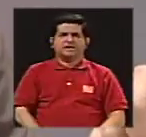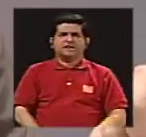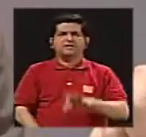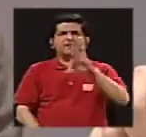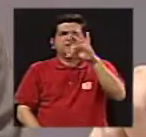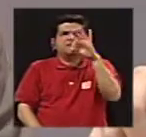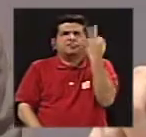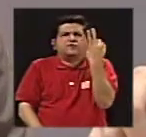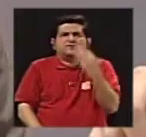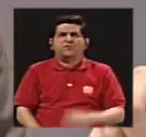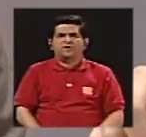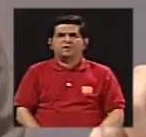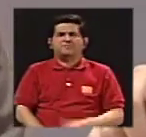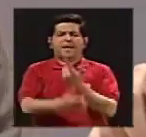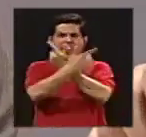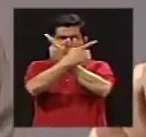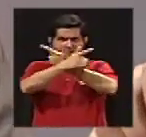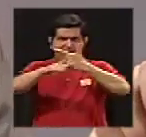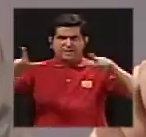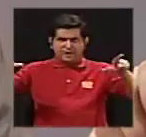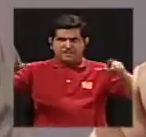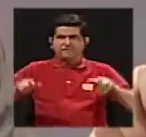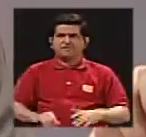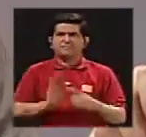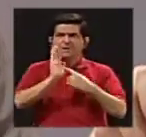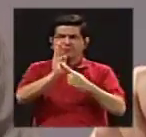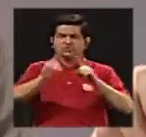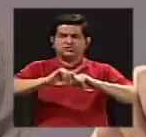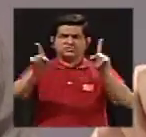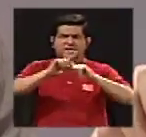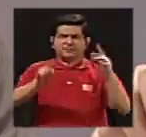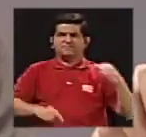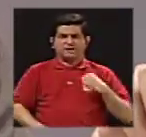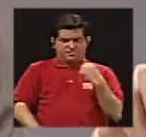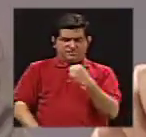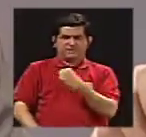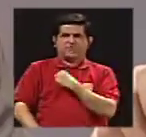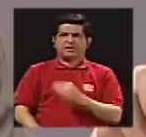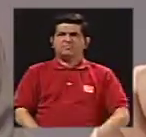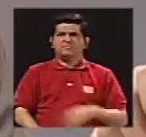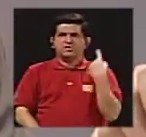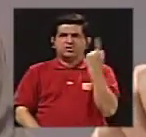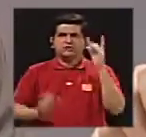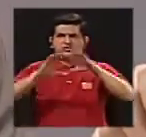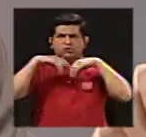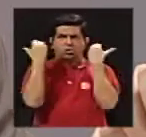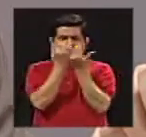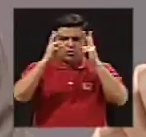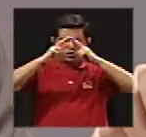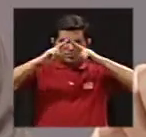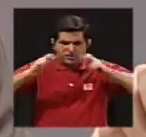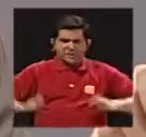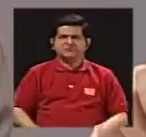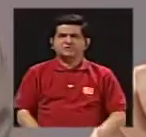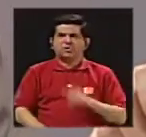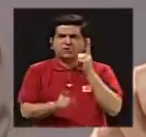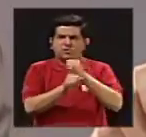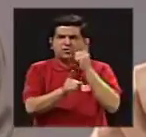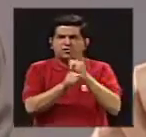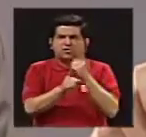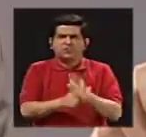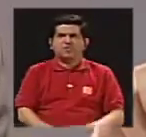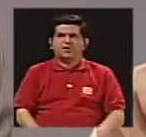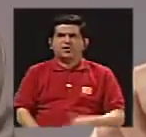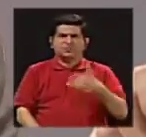forma muy libre han presentado diferentes miembros y solo que la comisión los ha analizado ver la pertinencia si vaan